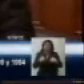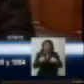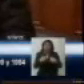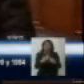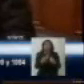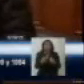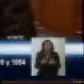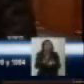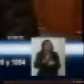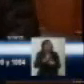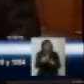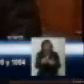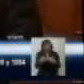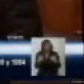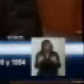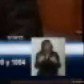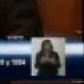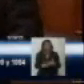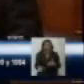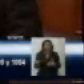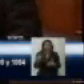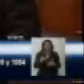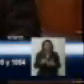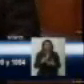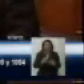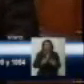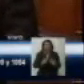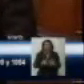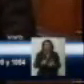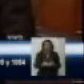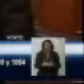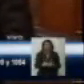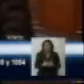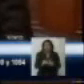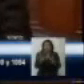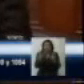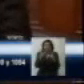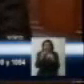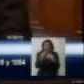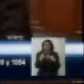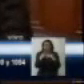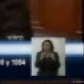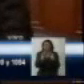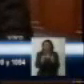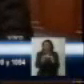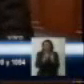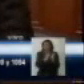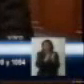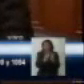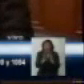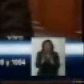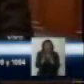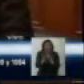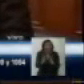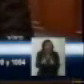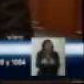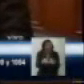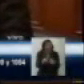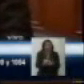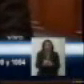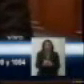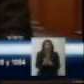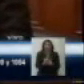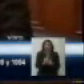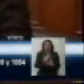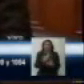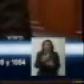de la Amazonía. Añade el presidente en su discurso de anoche, queríamos poner orden. Las comunidades nativas, en las